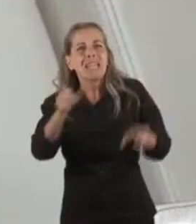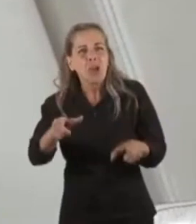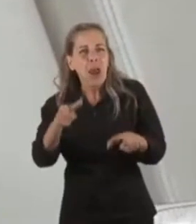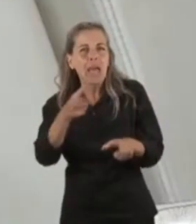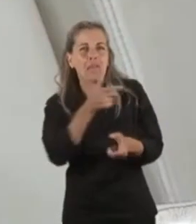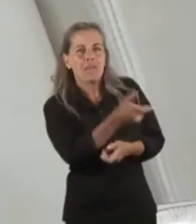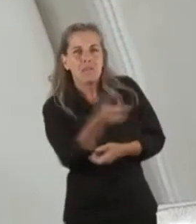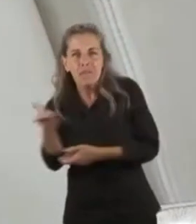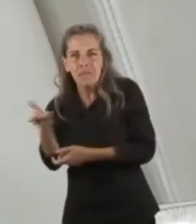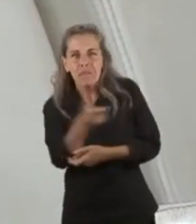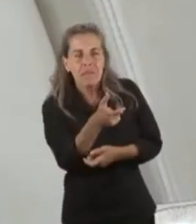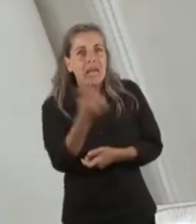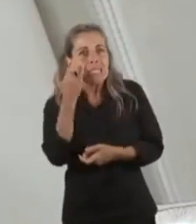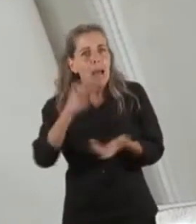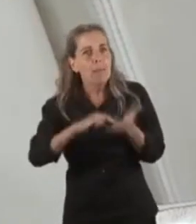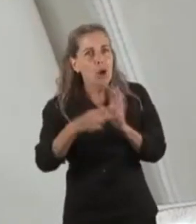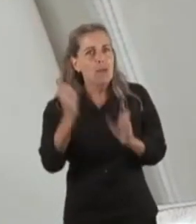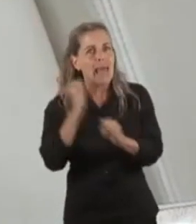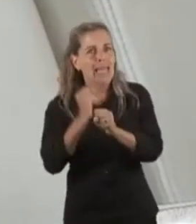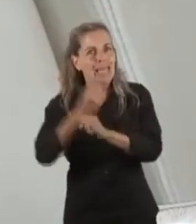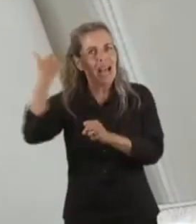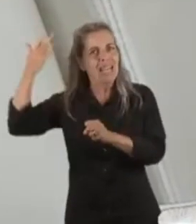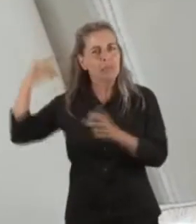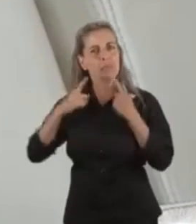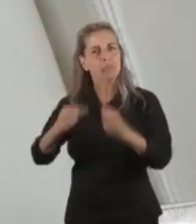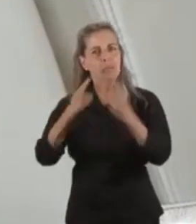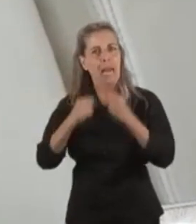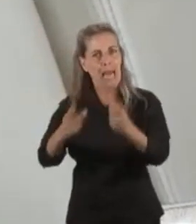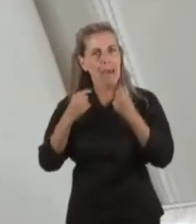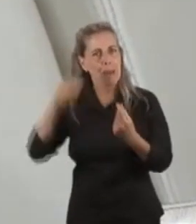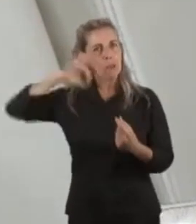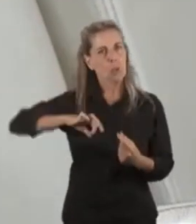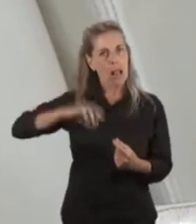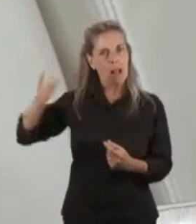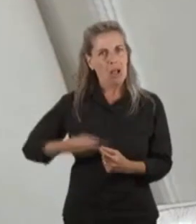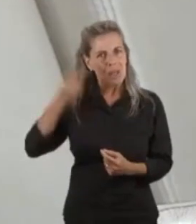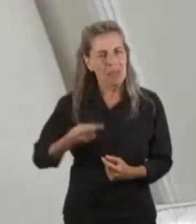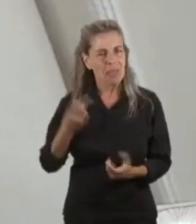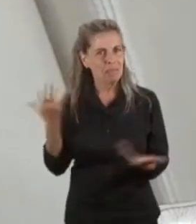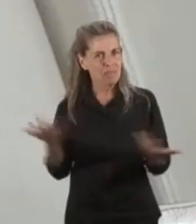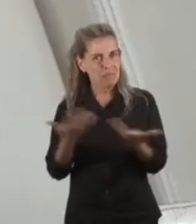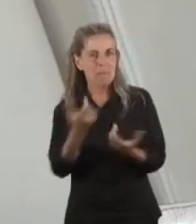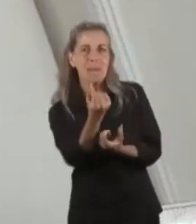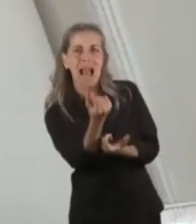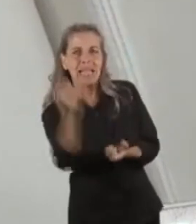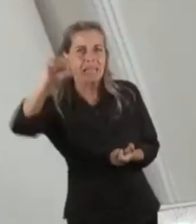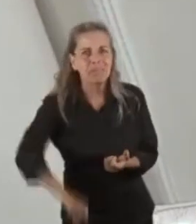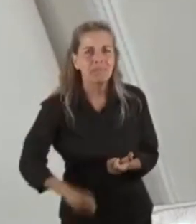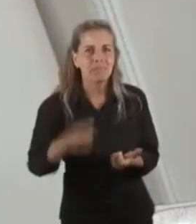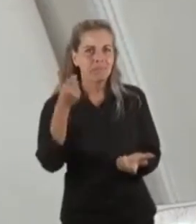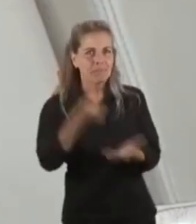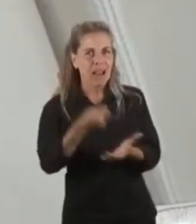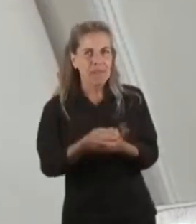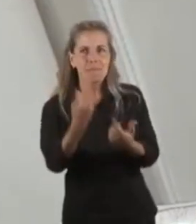por su situación laboral hay muchos de ellos que dicen que están por debajo poder cubrir la canasta básica y